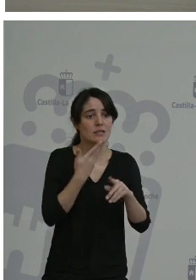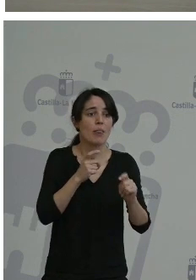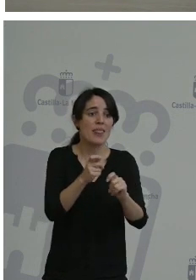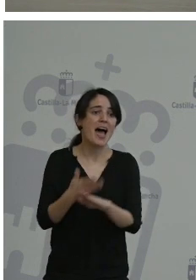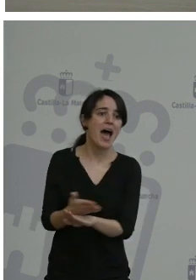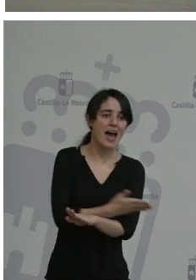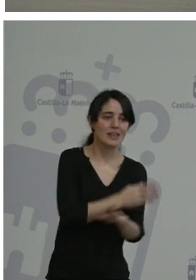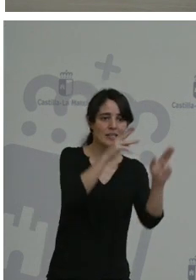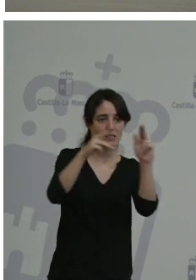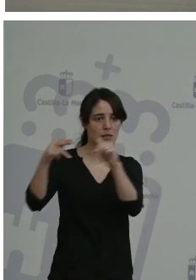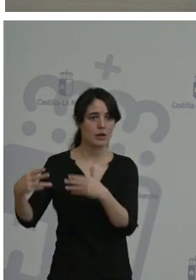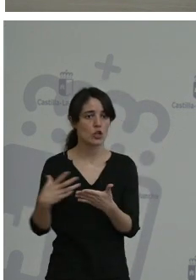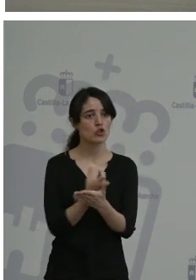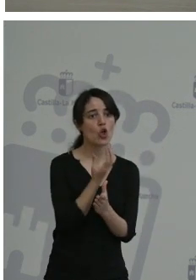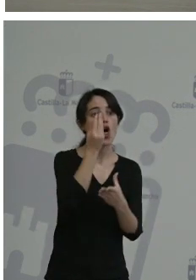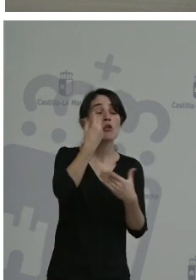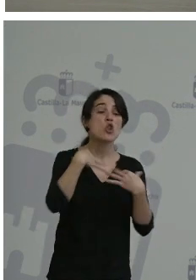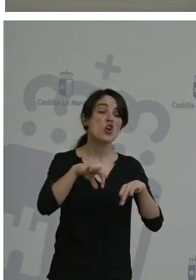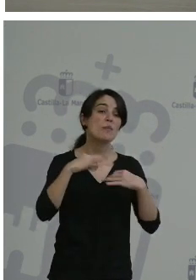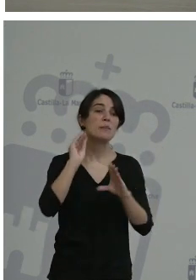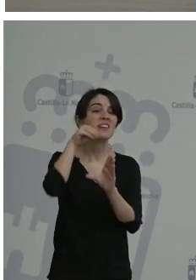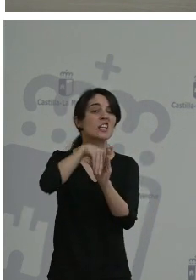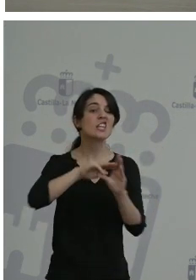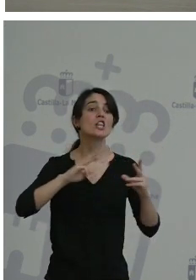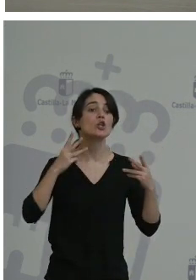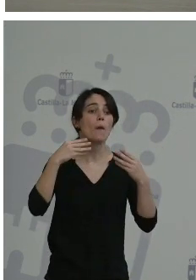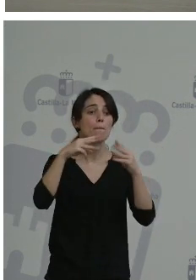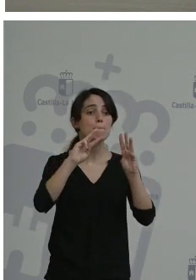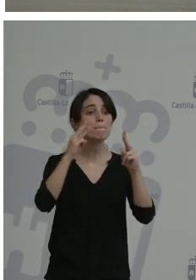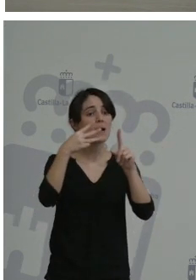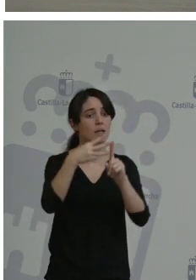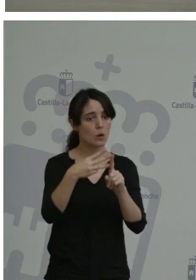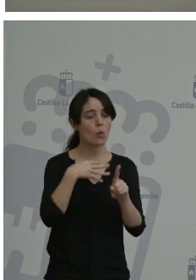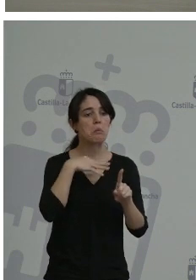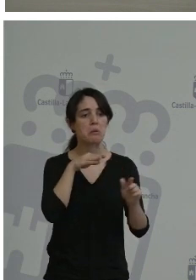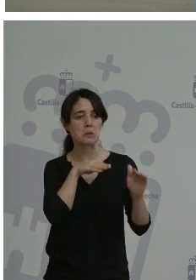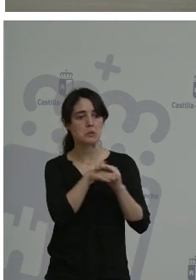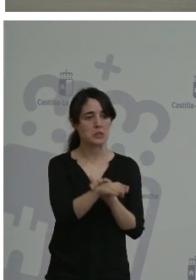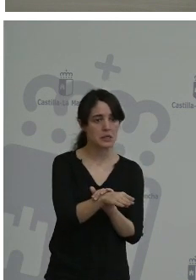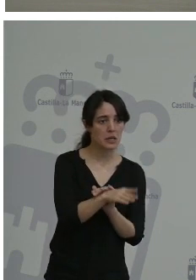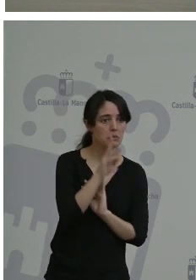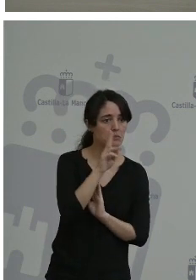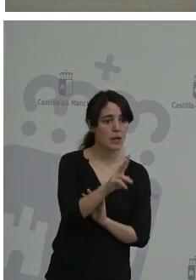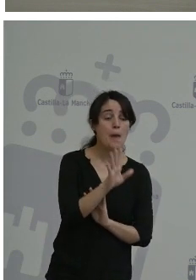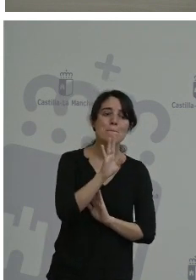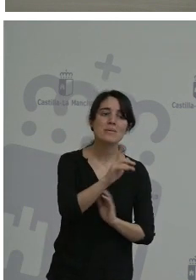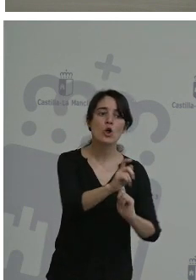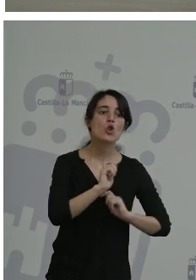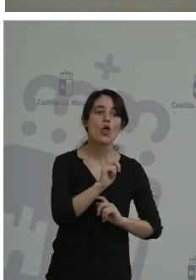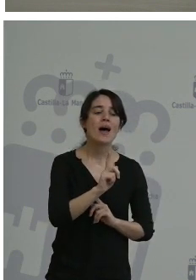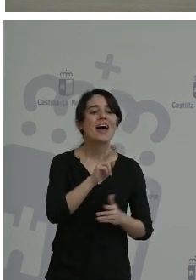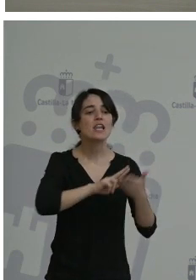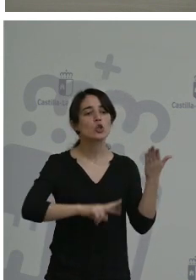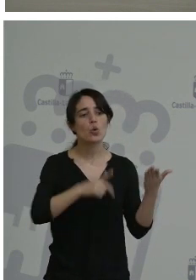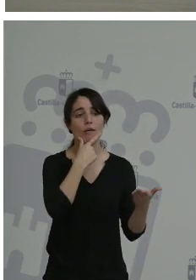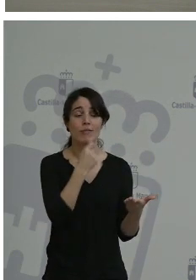Normalmente, en las páginas web de todas las administraciones podemos tenerlas, pero no se facilita en lectura fácil. Y